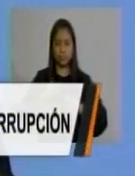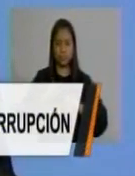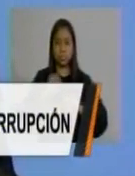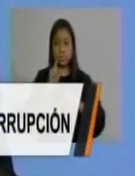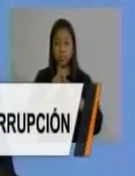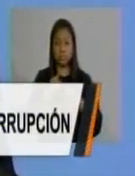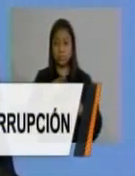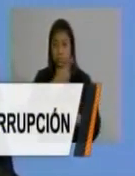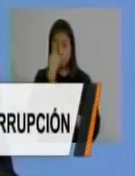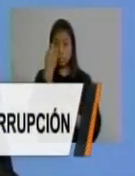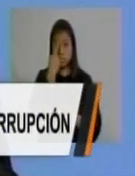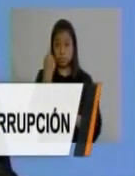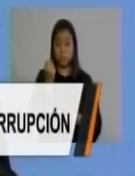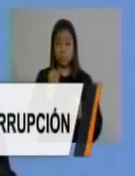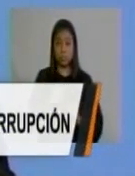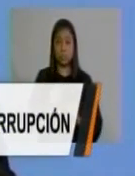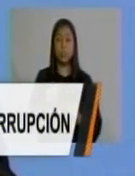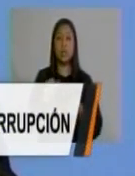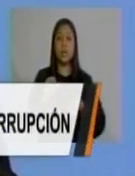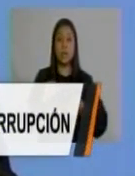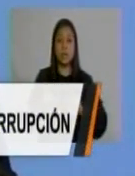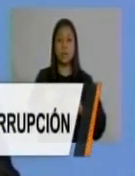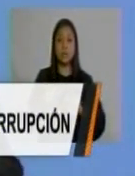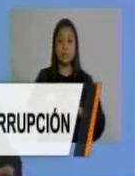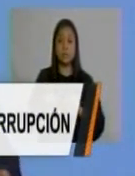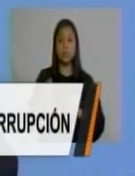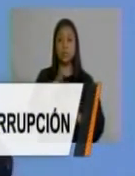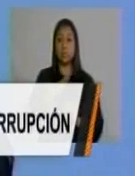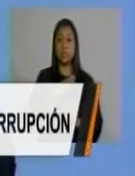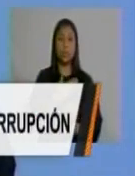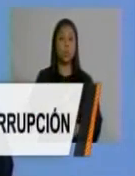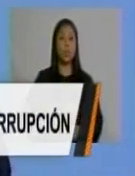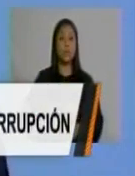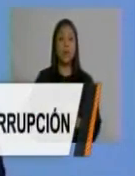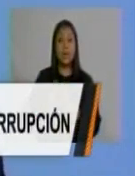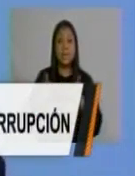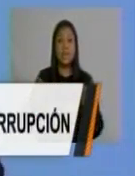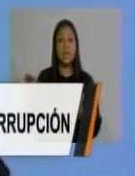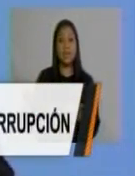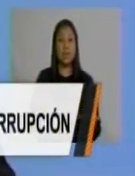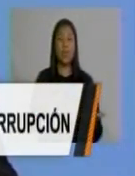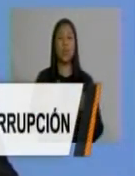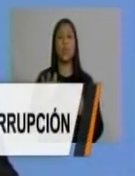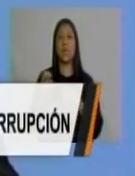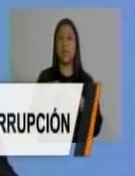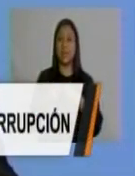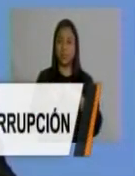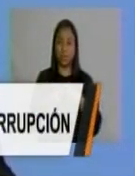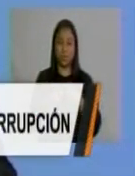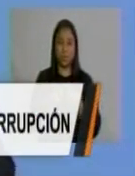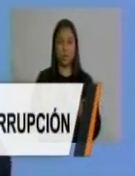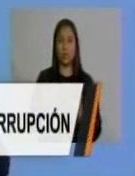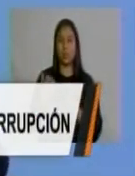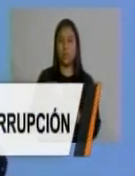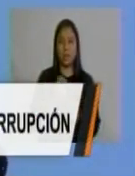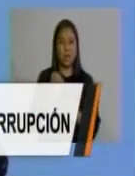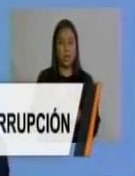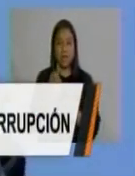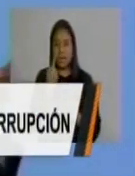diligencia la posibilidad de acceder a tener un gobierno abierto, a tener un gobierno electrónico, cada vez con